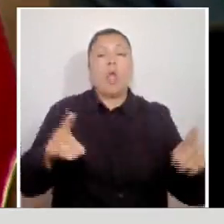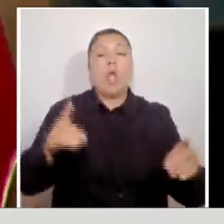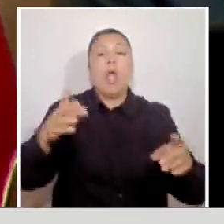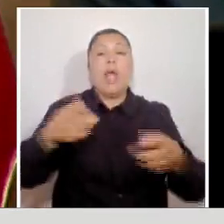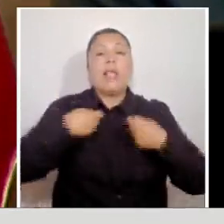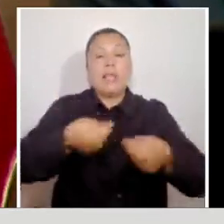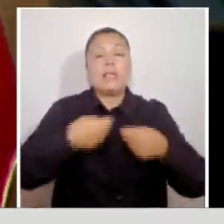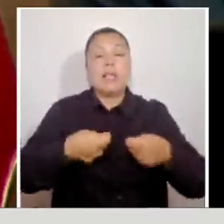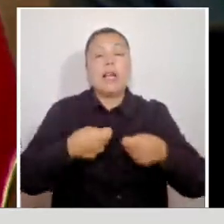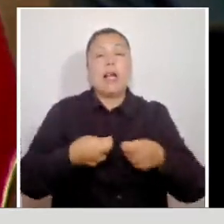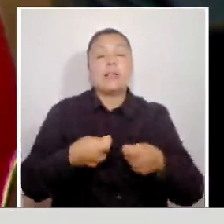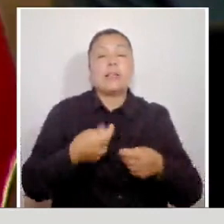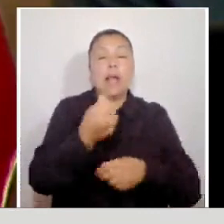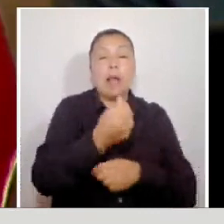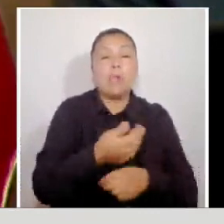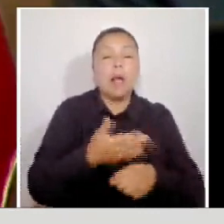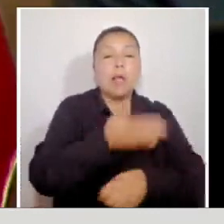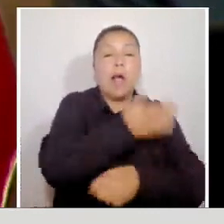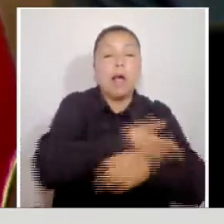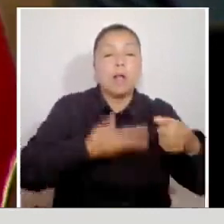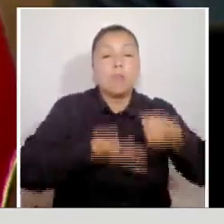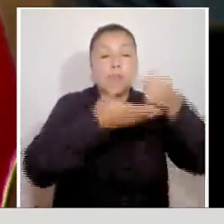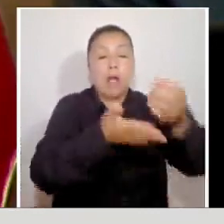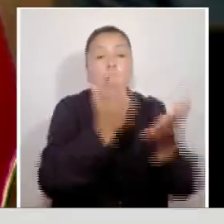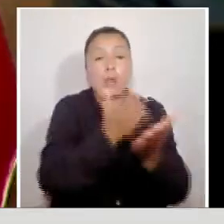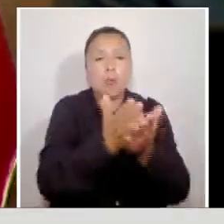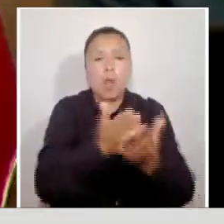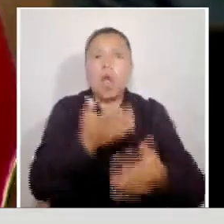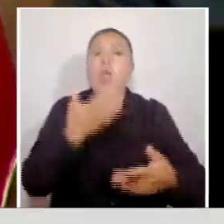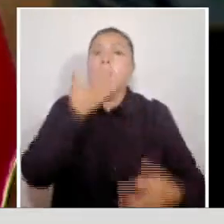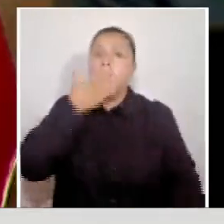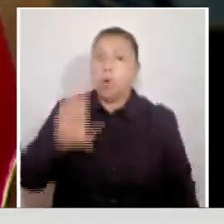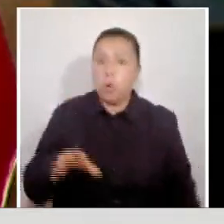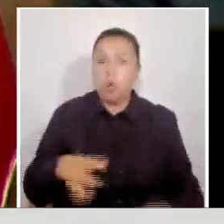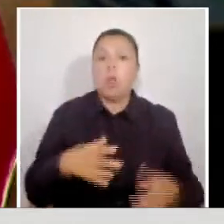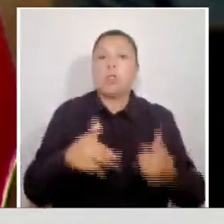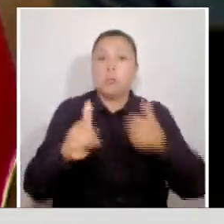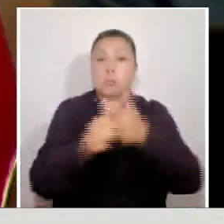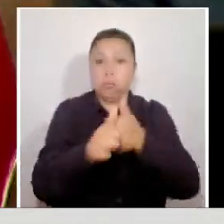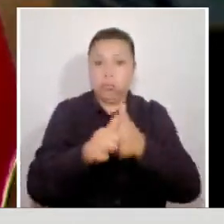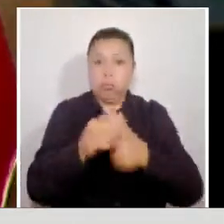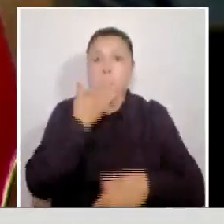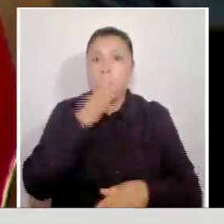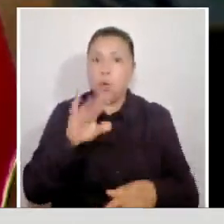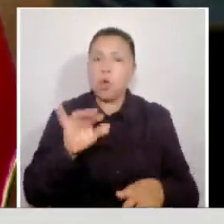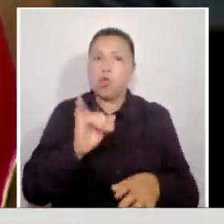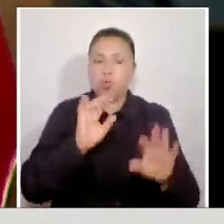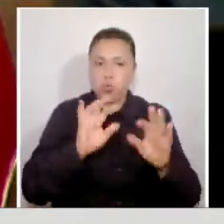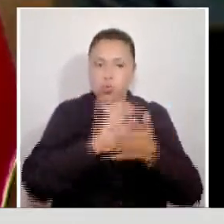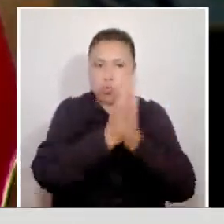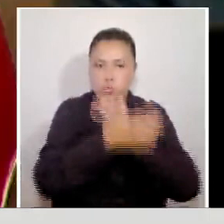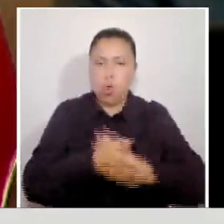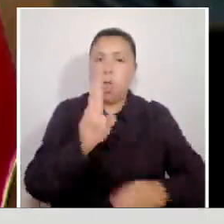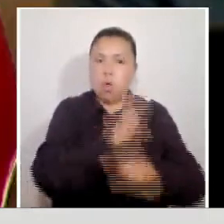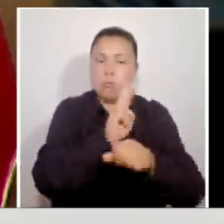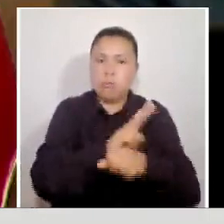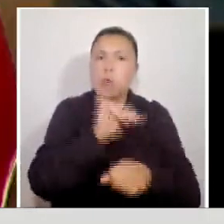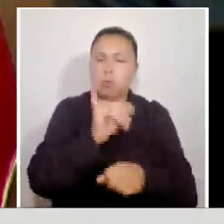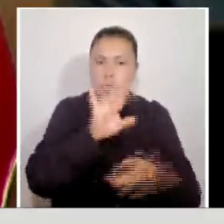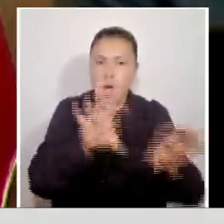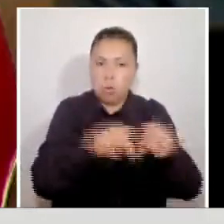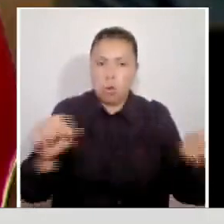los colegios Estamos de acuerdo con que se mejor la situación de los asistentes absolutamente de los profesores absolutamente señor